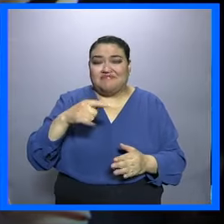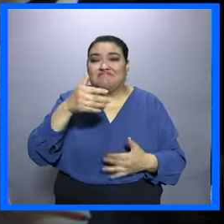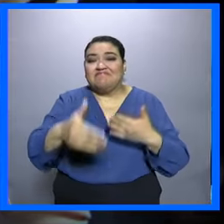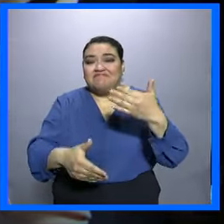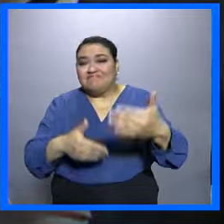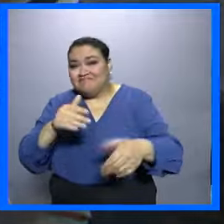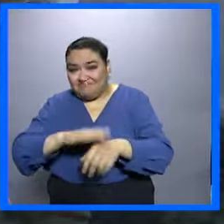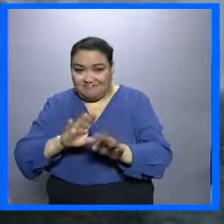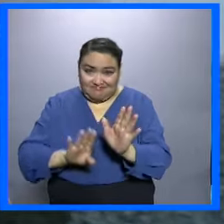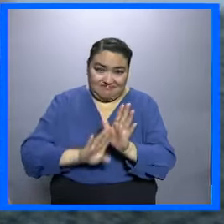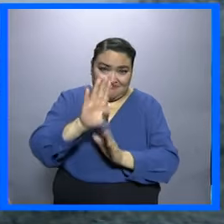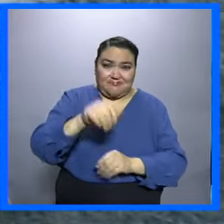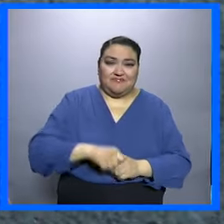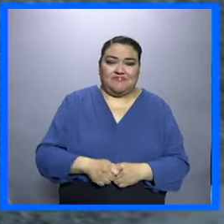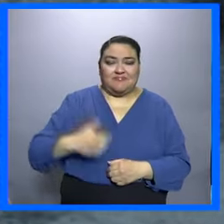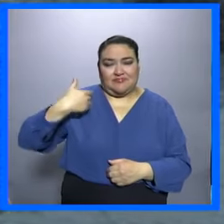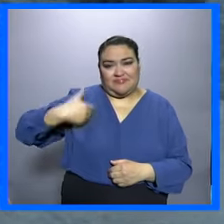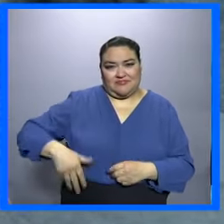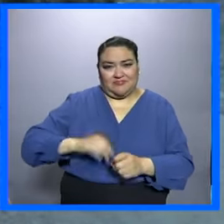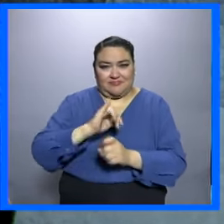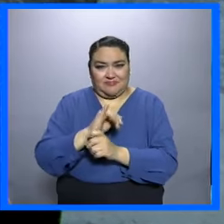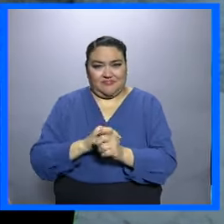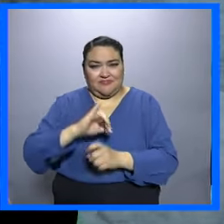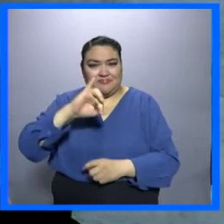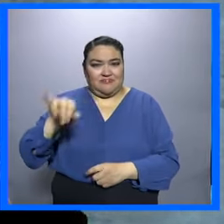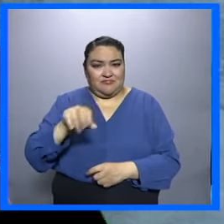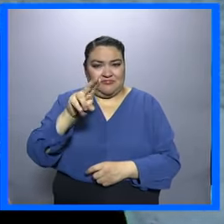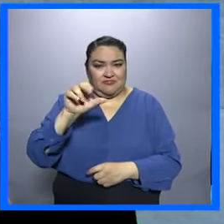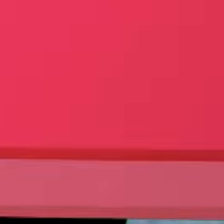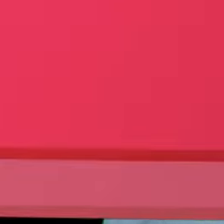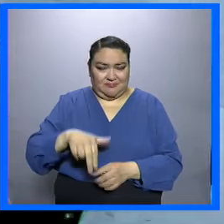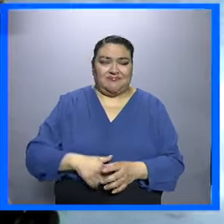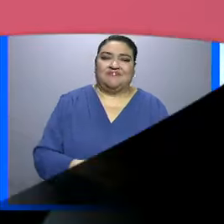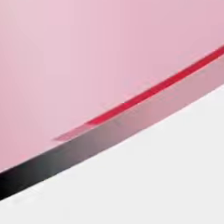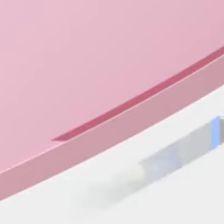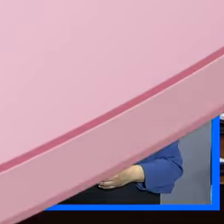que avanzar. Para Plural TV, Juan Carlos González.